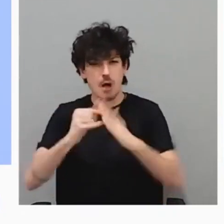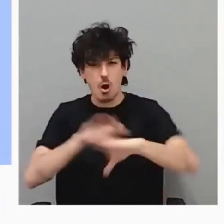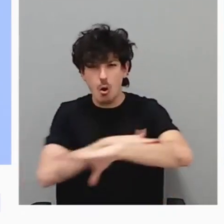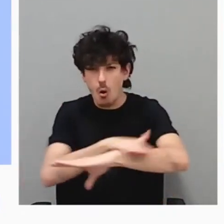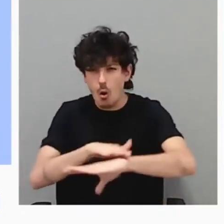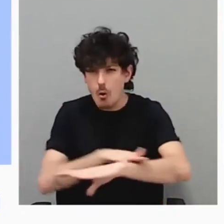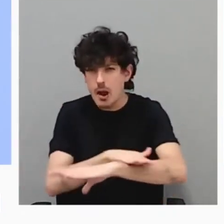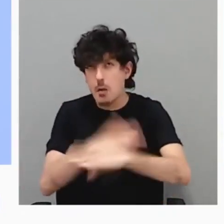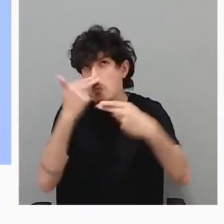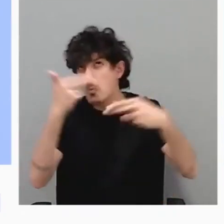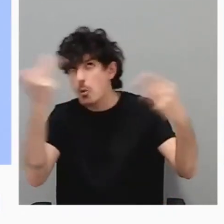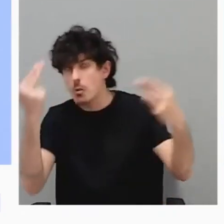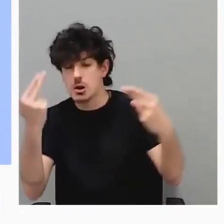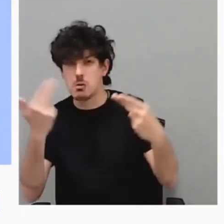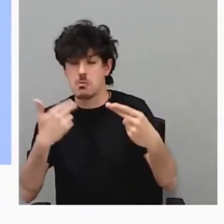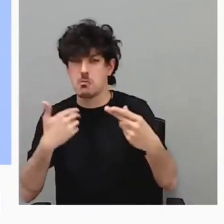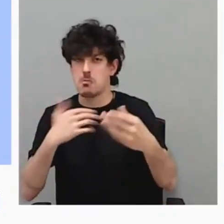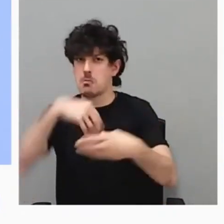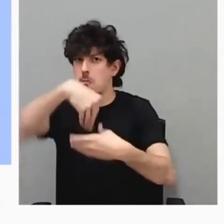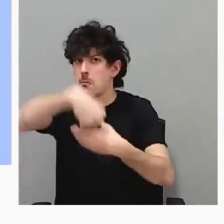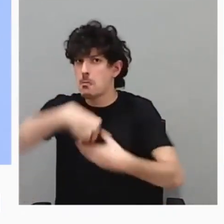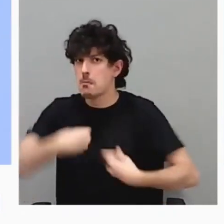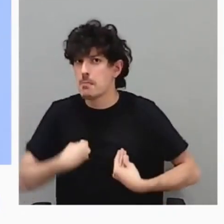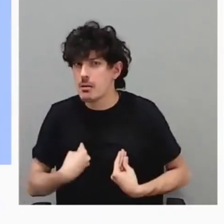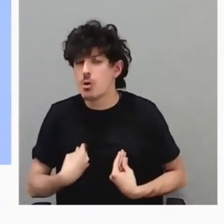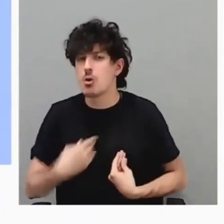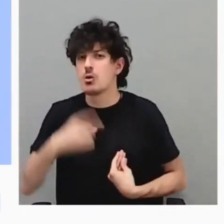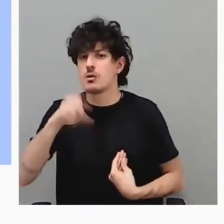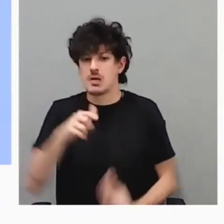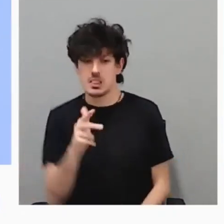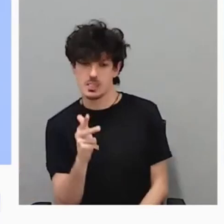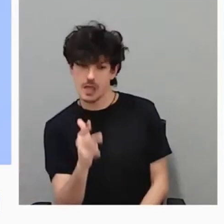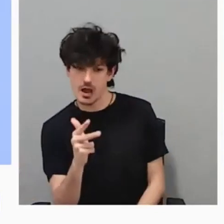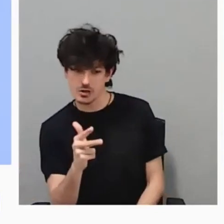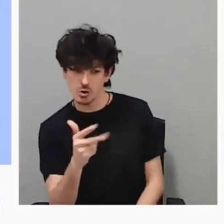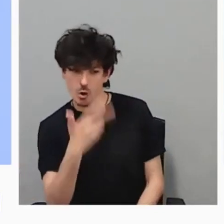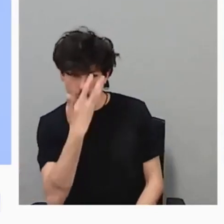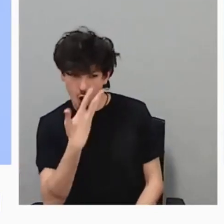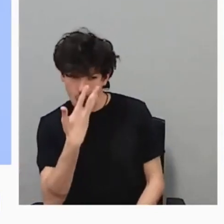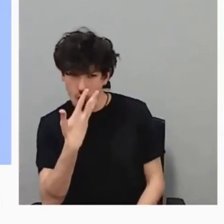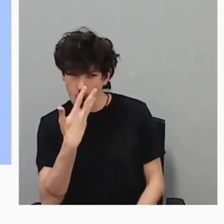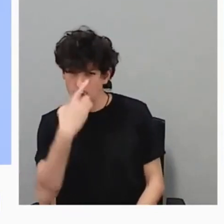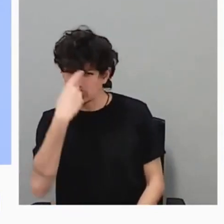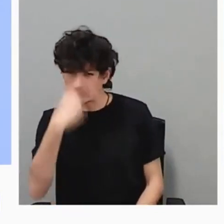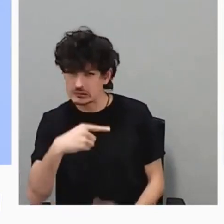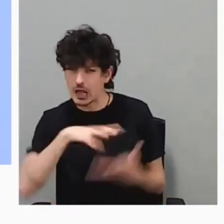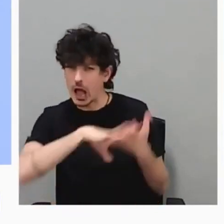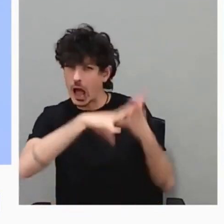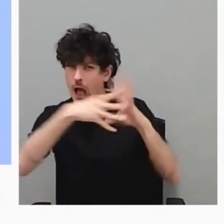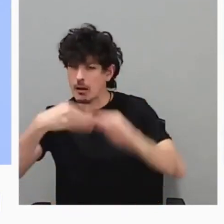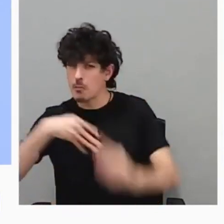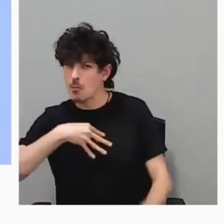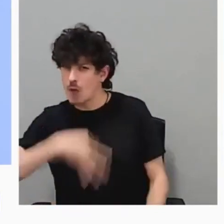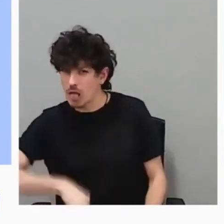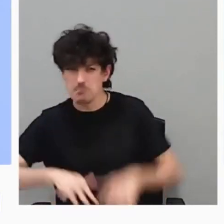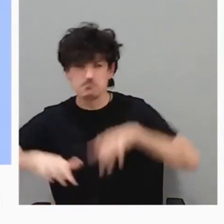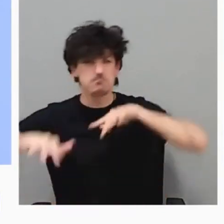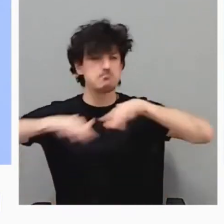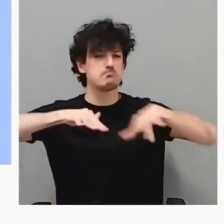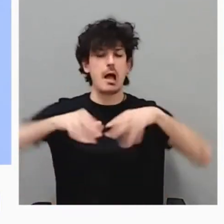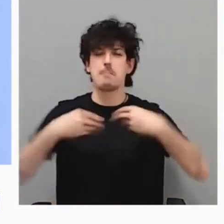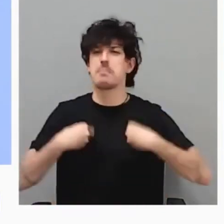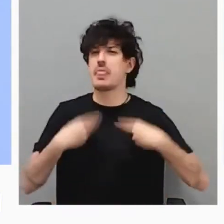público, nos permite saber nuestros derechos y poder aplicarlos y participar activamente en la vida política. Y además también